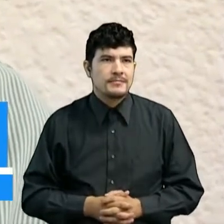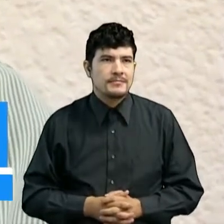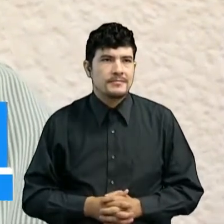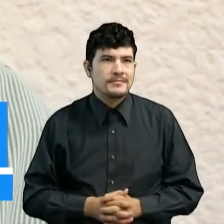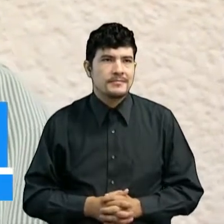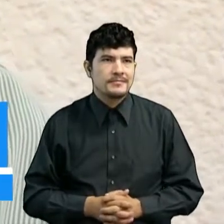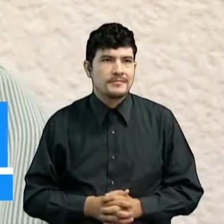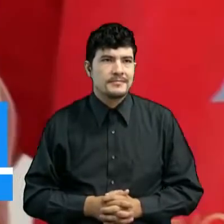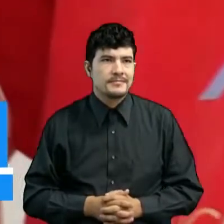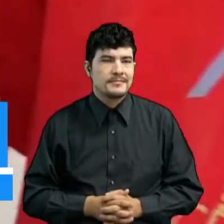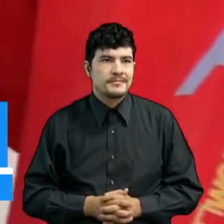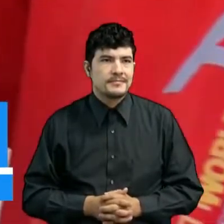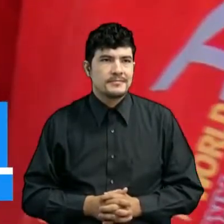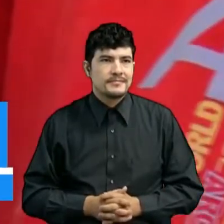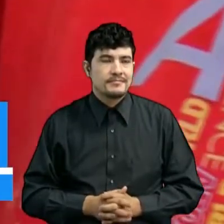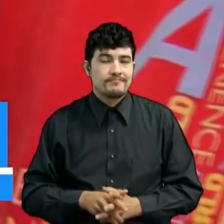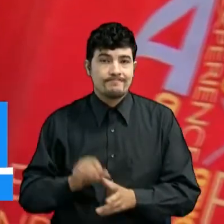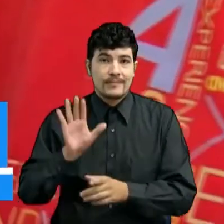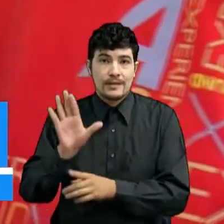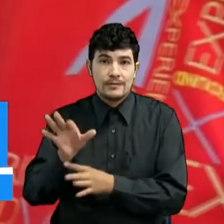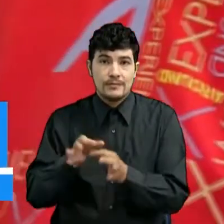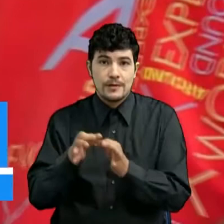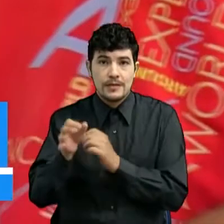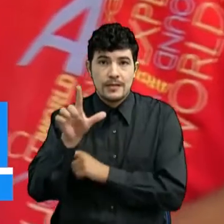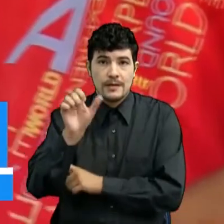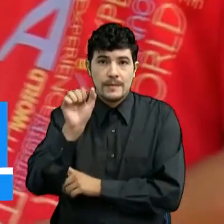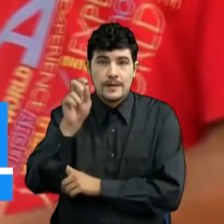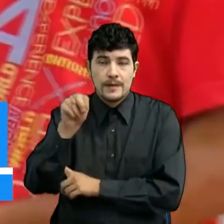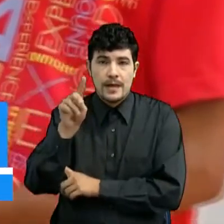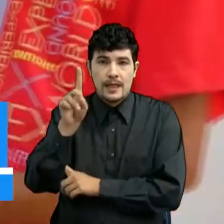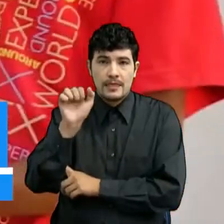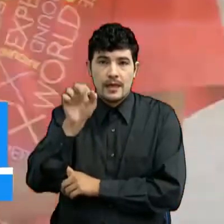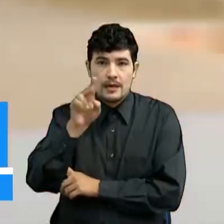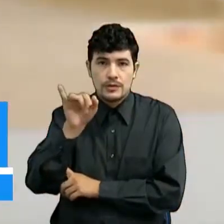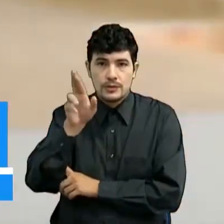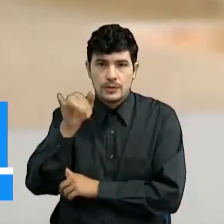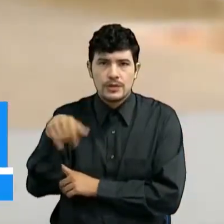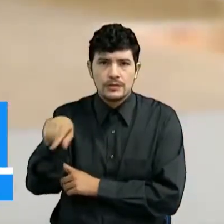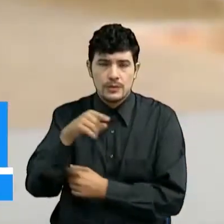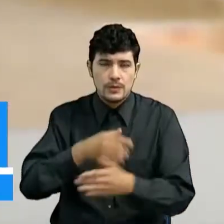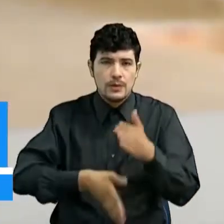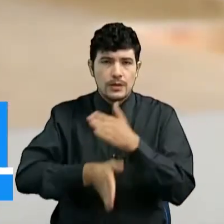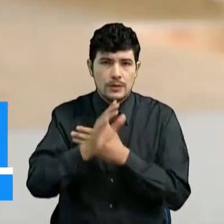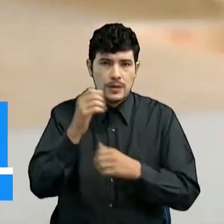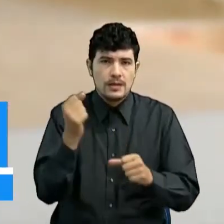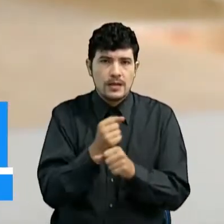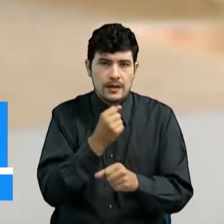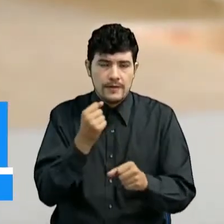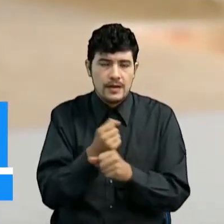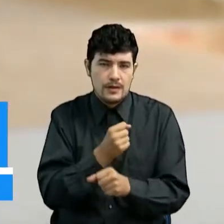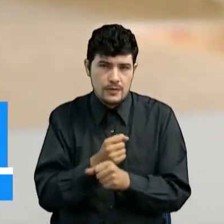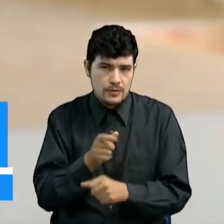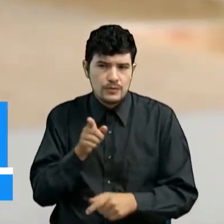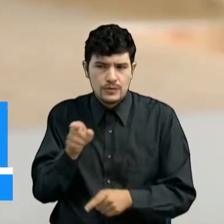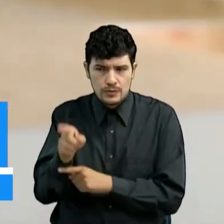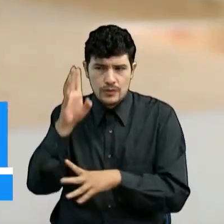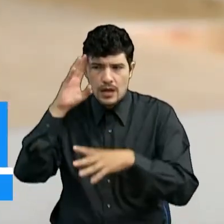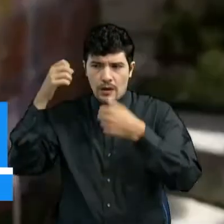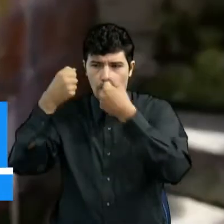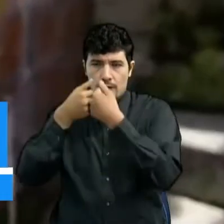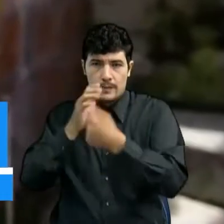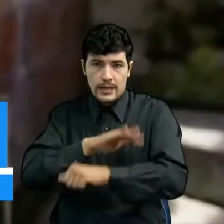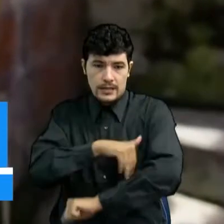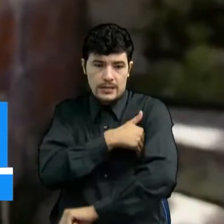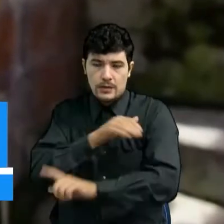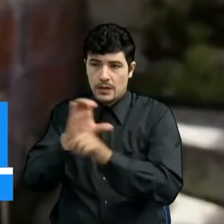física musical en el municipio de landázuri se realizan los trabajos y gestiones respectivas con el ministerio de cultura para lograr la entrega